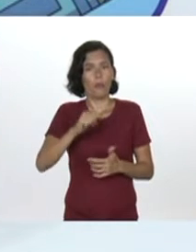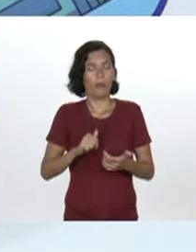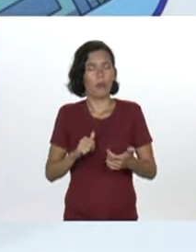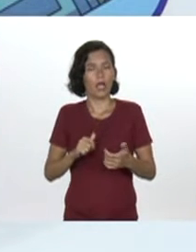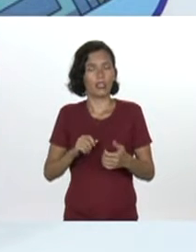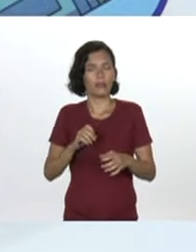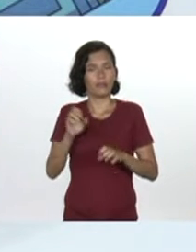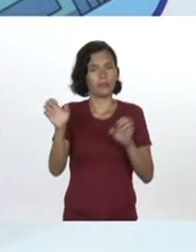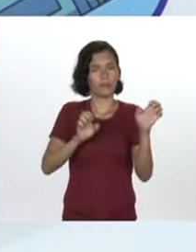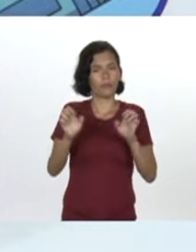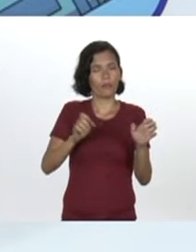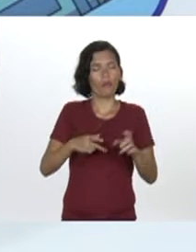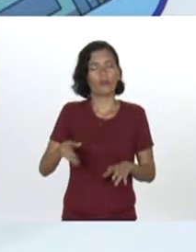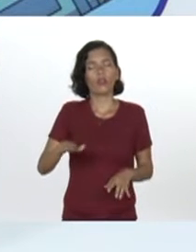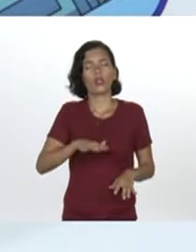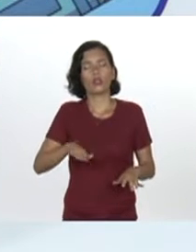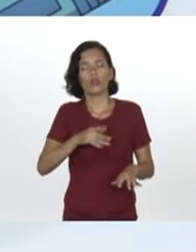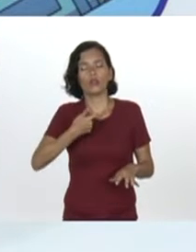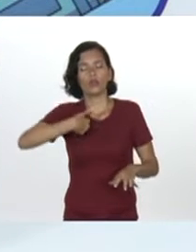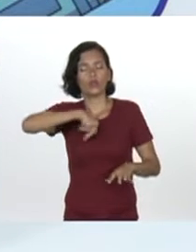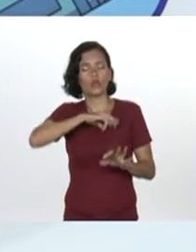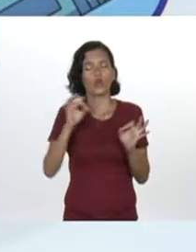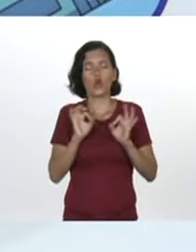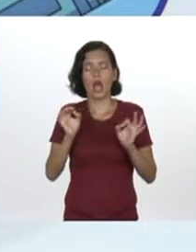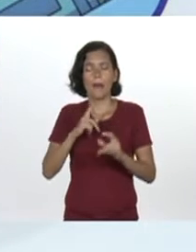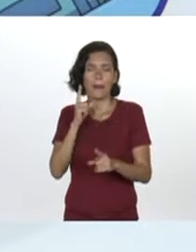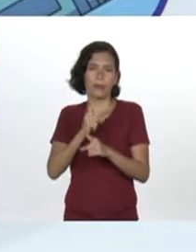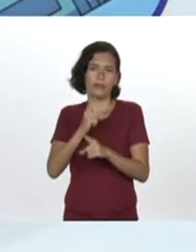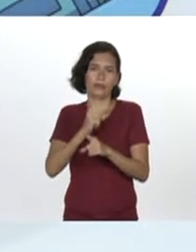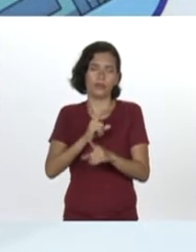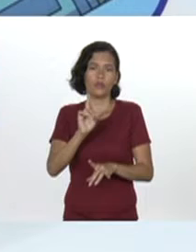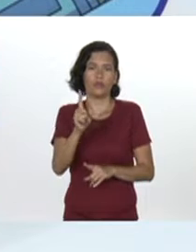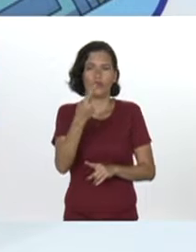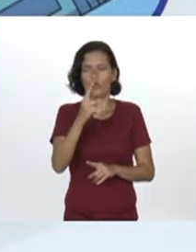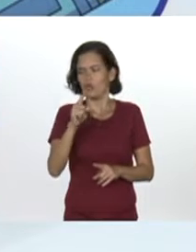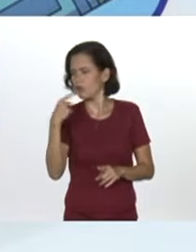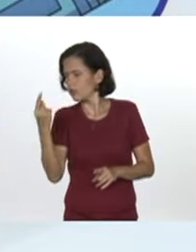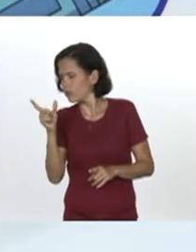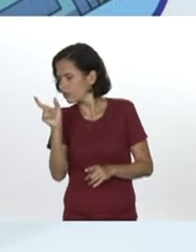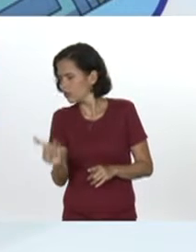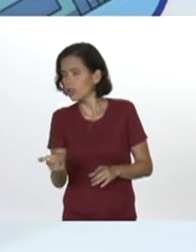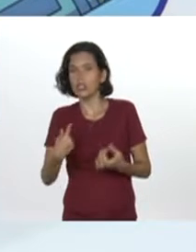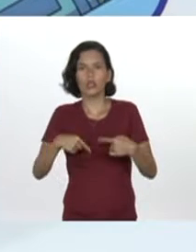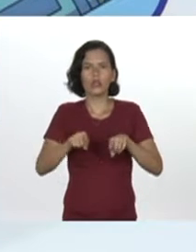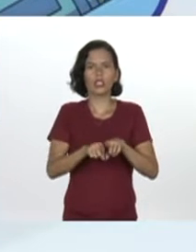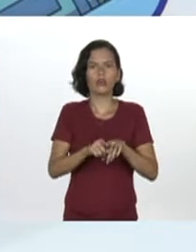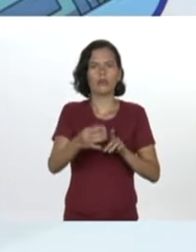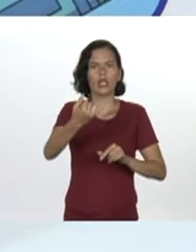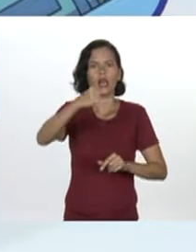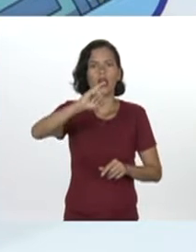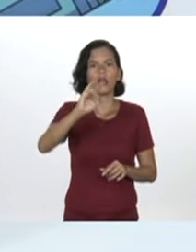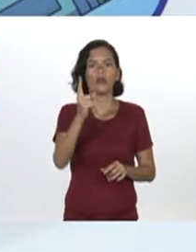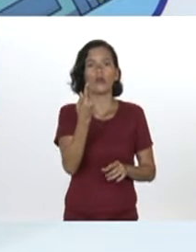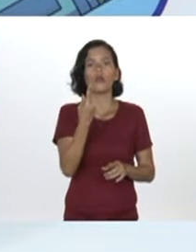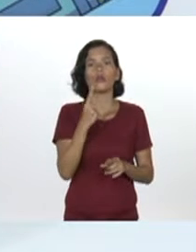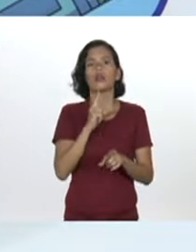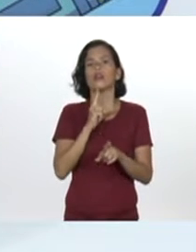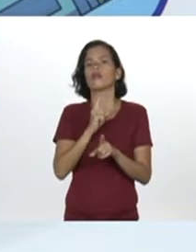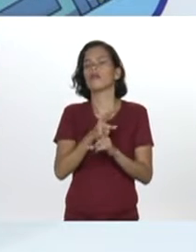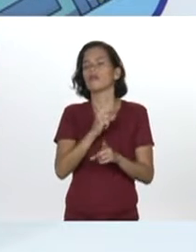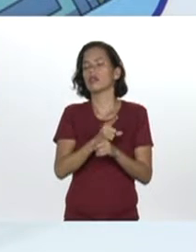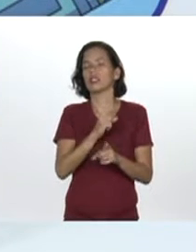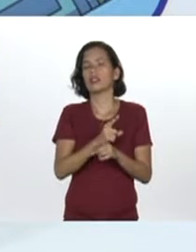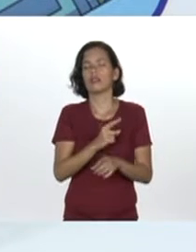pruebas donde nosotros vamos no solo a una competición con un adversario, sino que también hay una rivalidad o